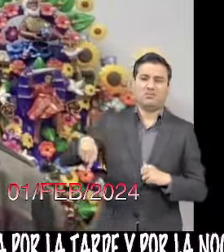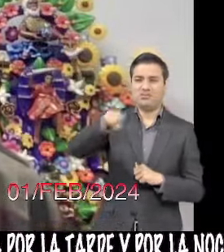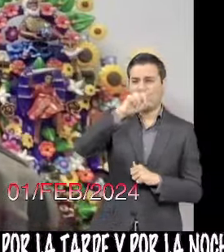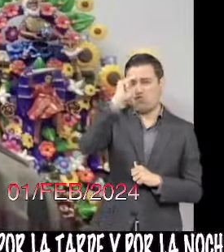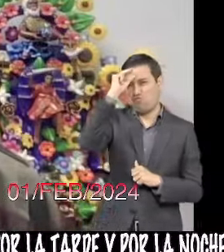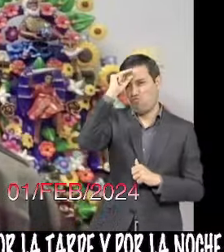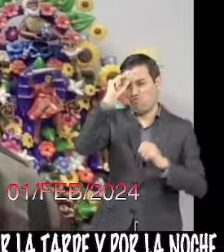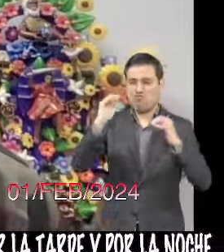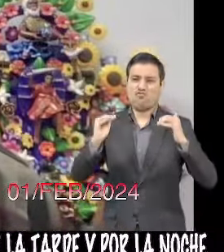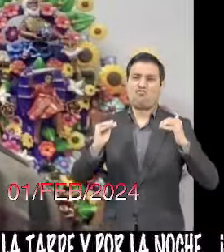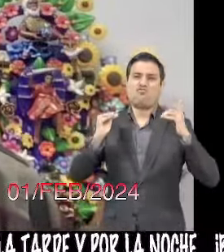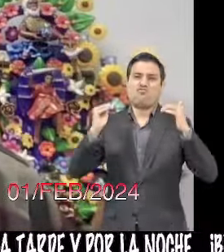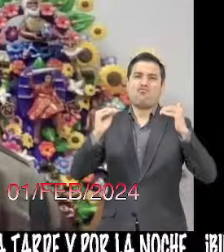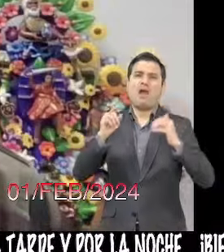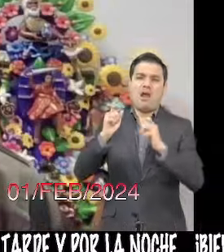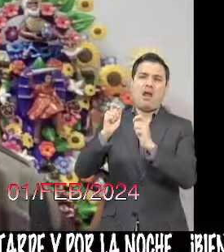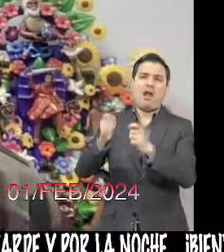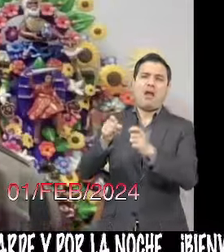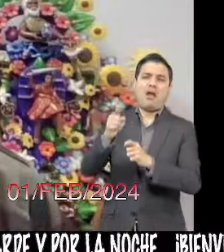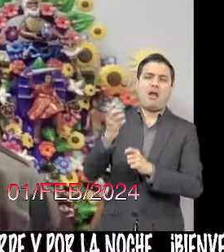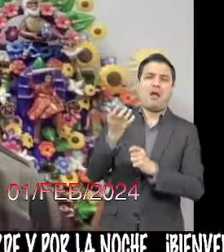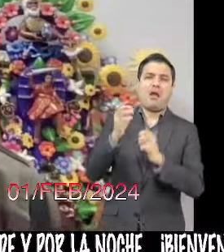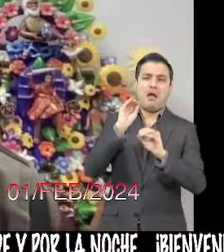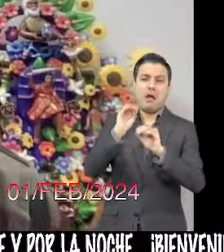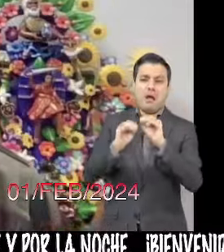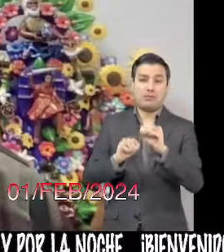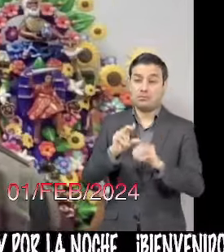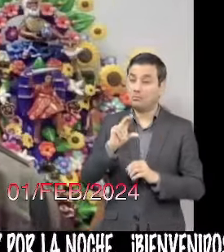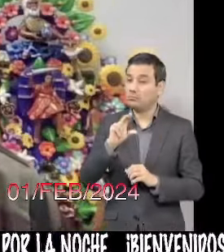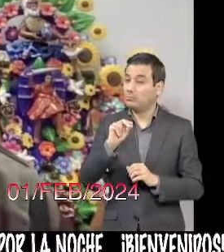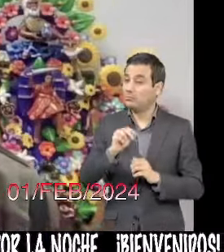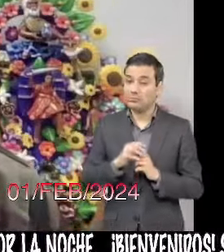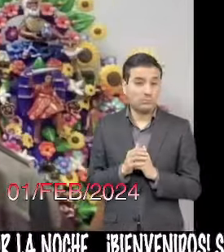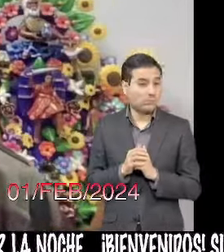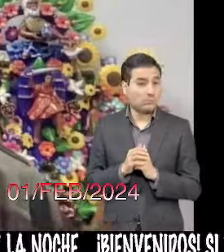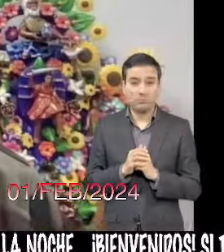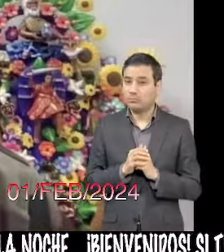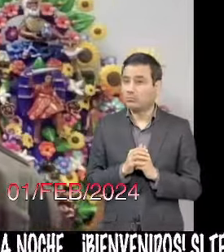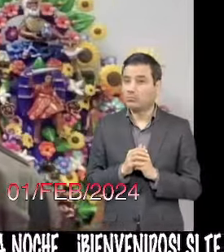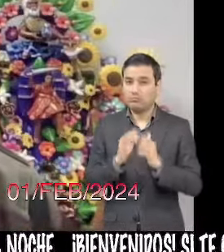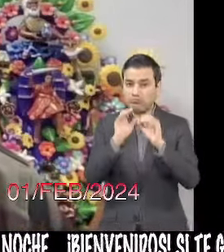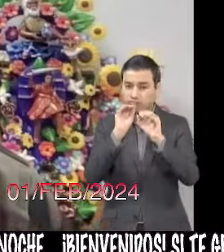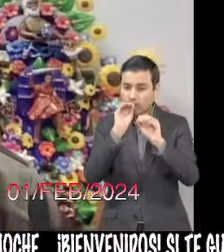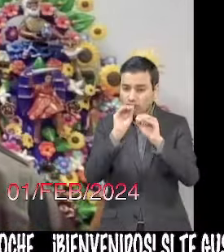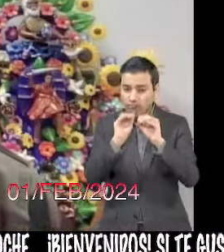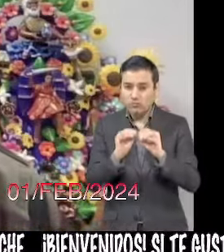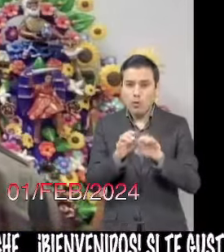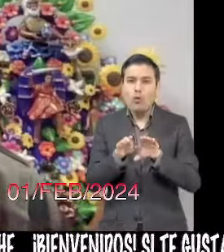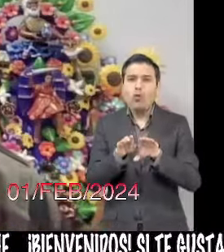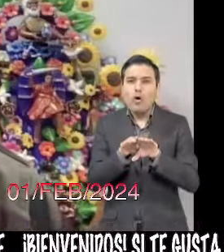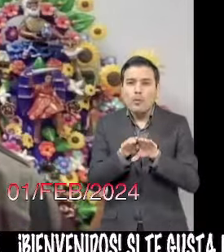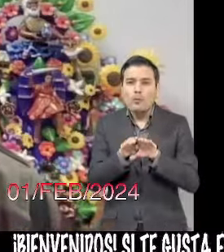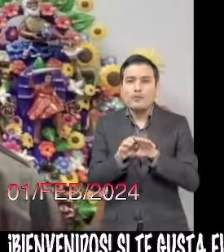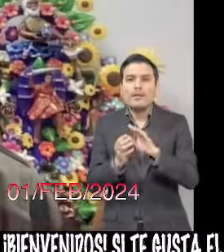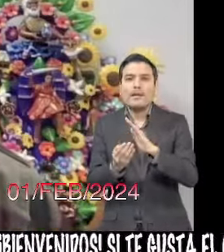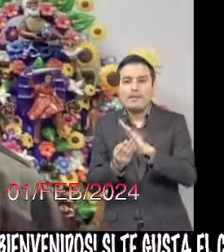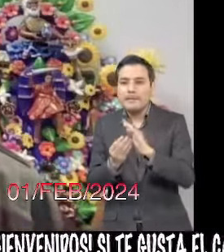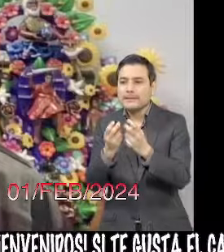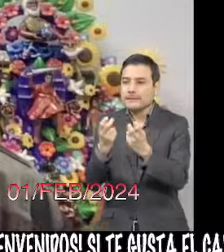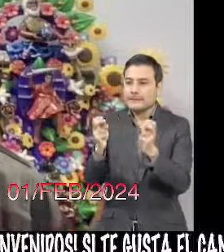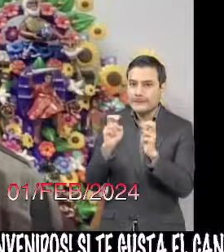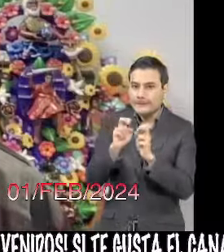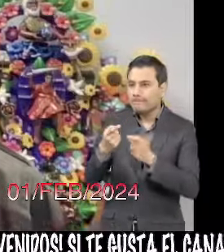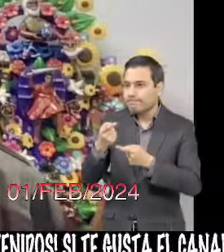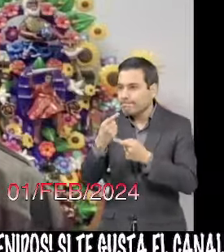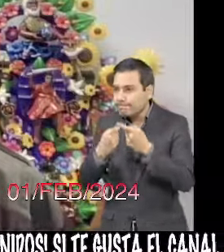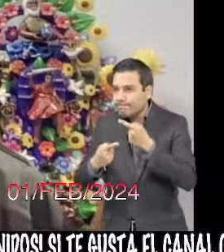que construyó este proyecto que hoy se presenta ante este Consejo General a partir de mesas de discusión a lo largo y ancho del